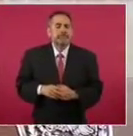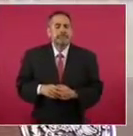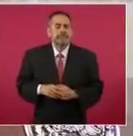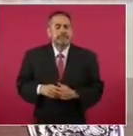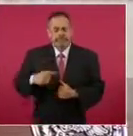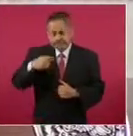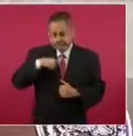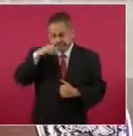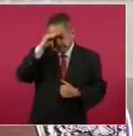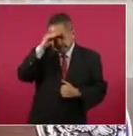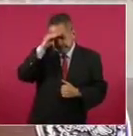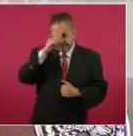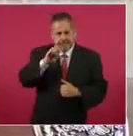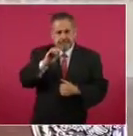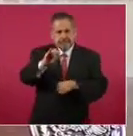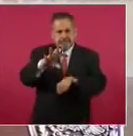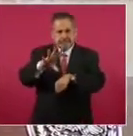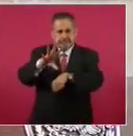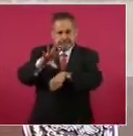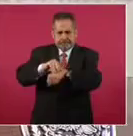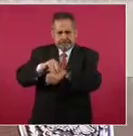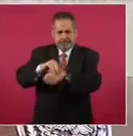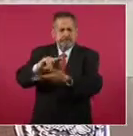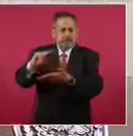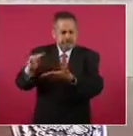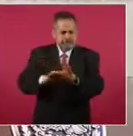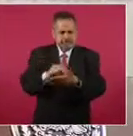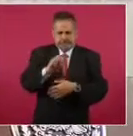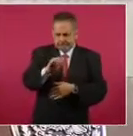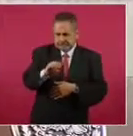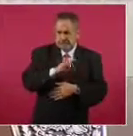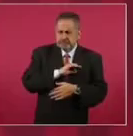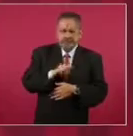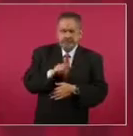yo autoricé que se